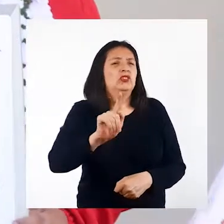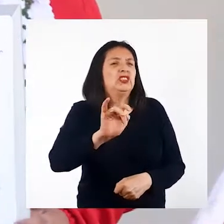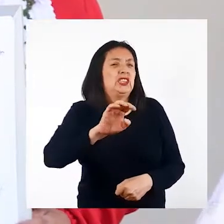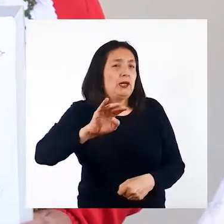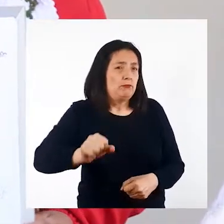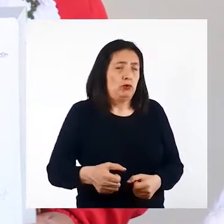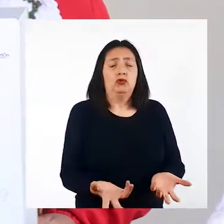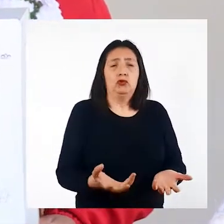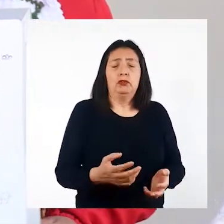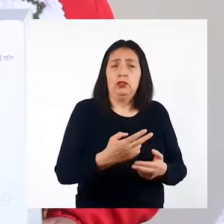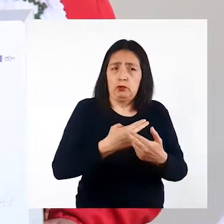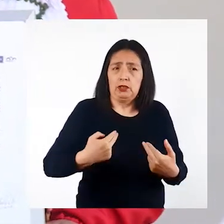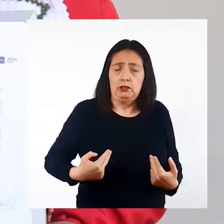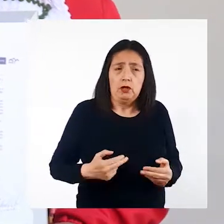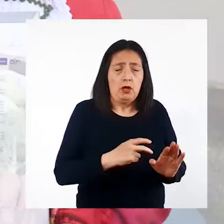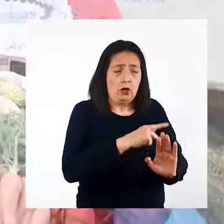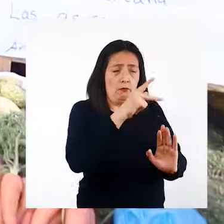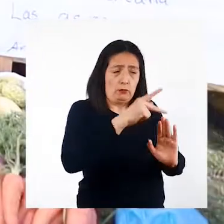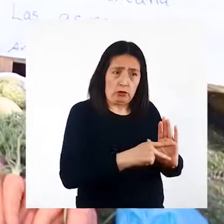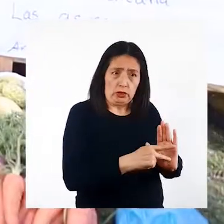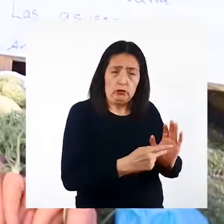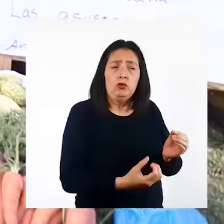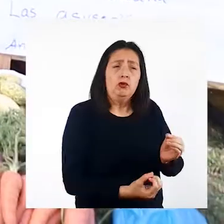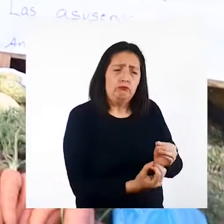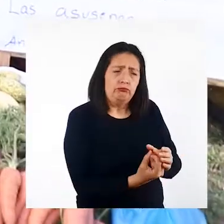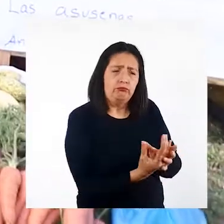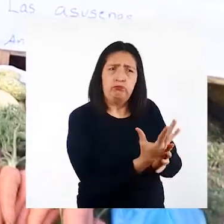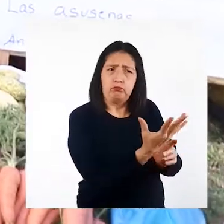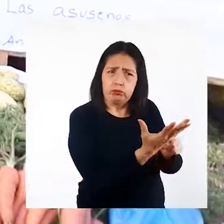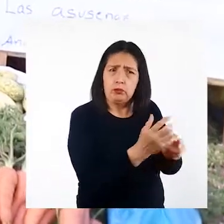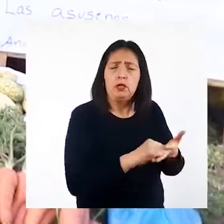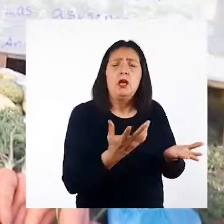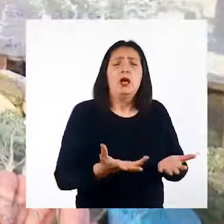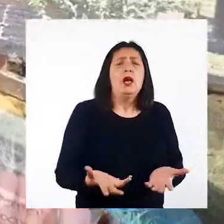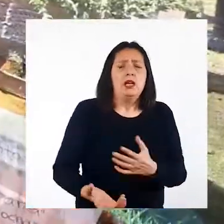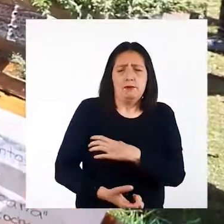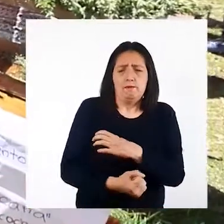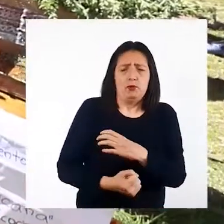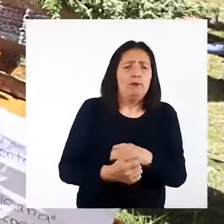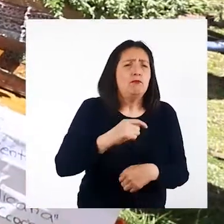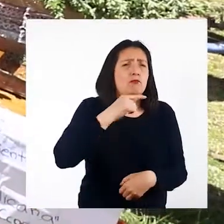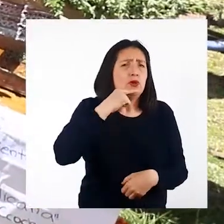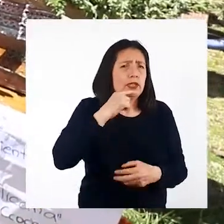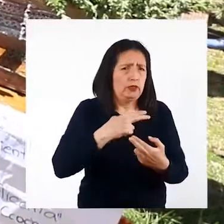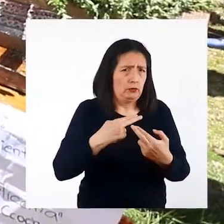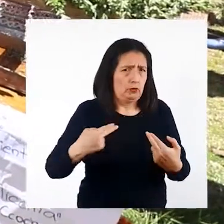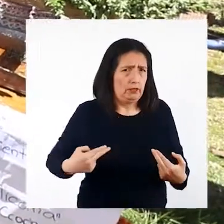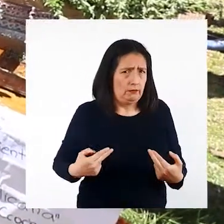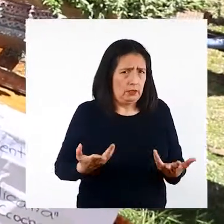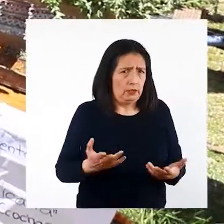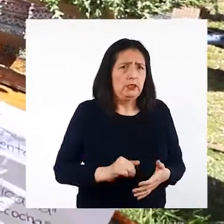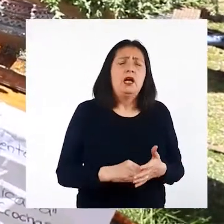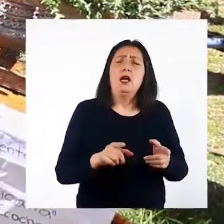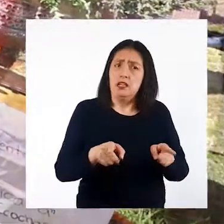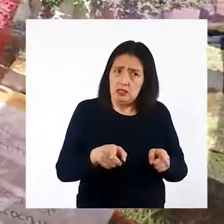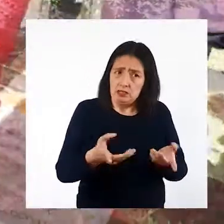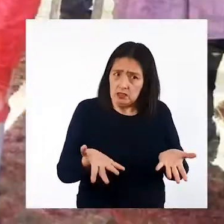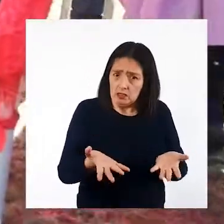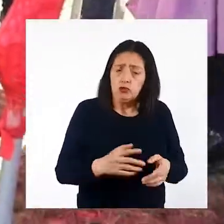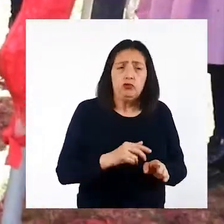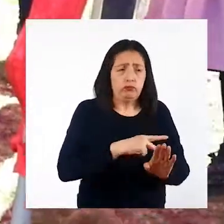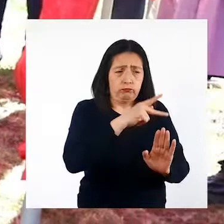región Huancavelica con el proyecto Huancavelica Orgánico, con el proyecto Empoderamiento de la Mujer Huancavelicana.